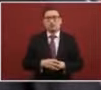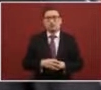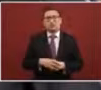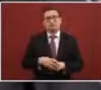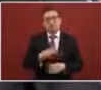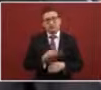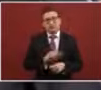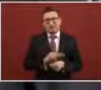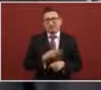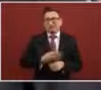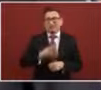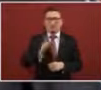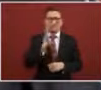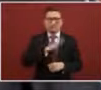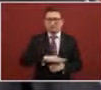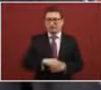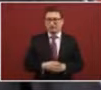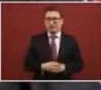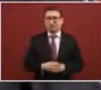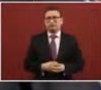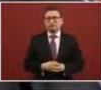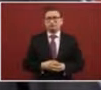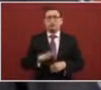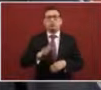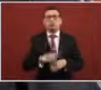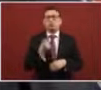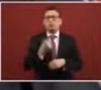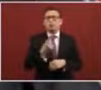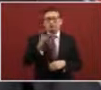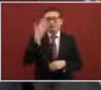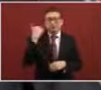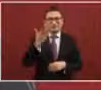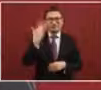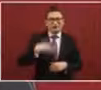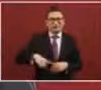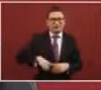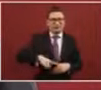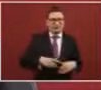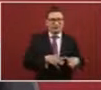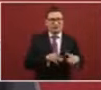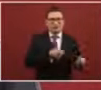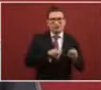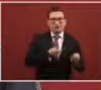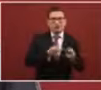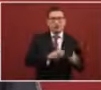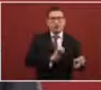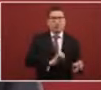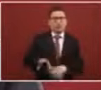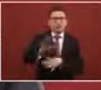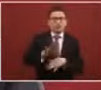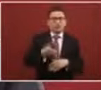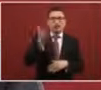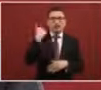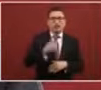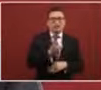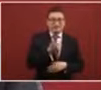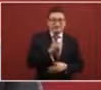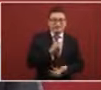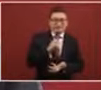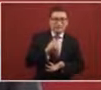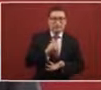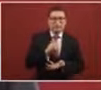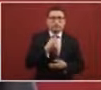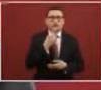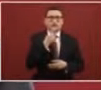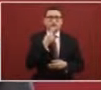mal, porque lo abandonaron por completo. Utilizaban el dinero en